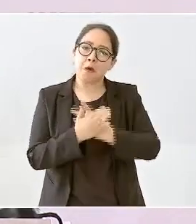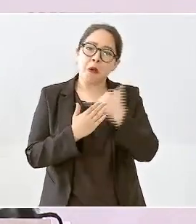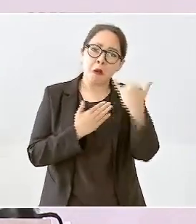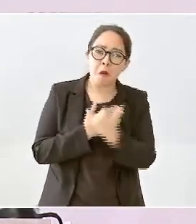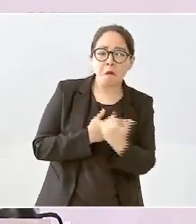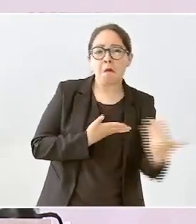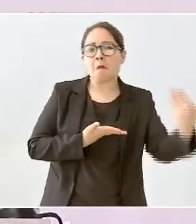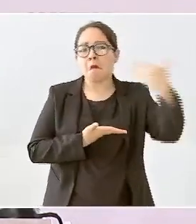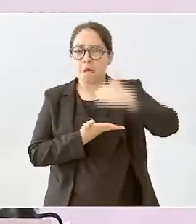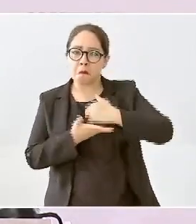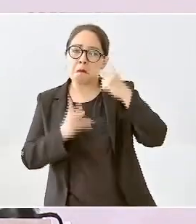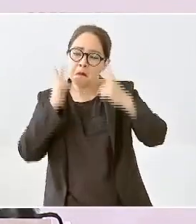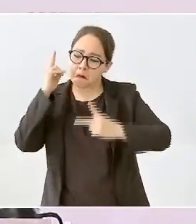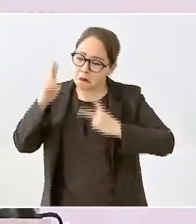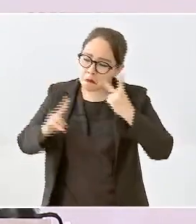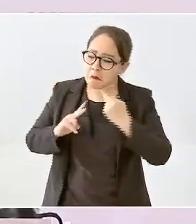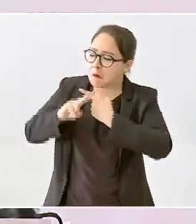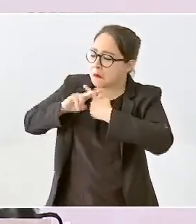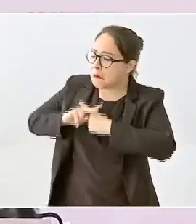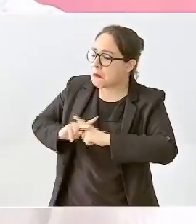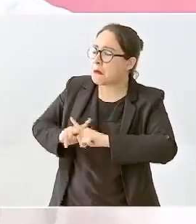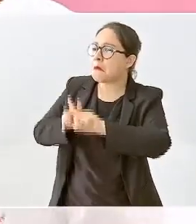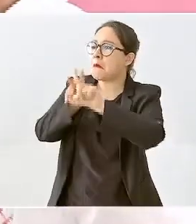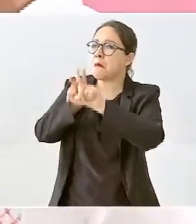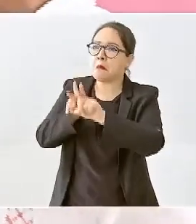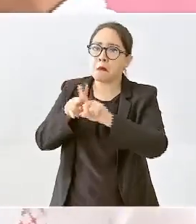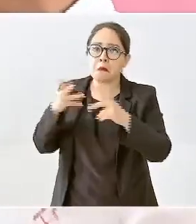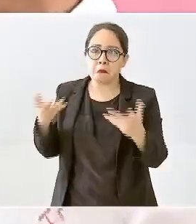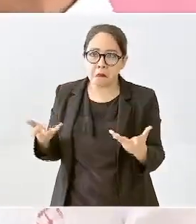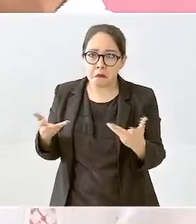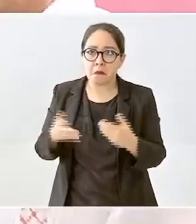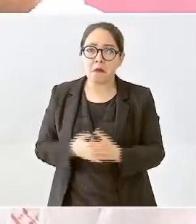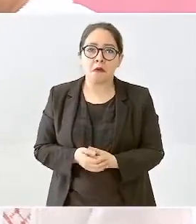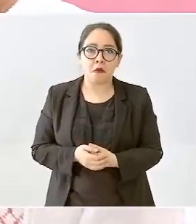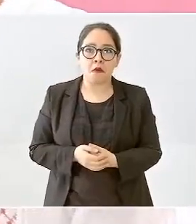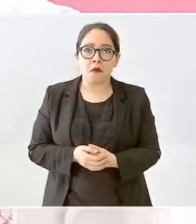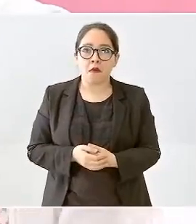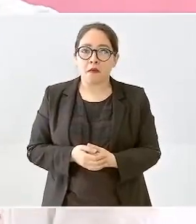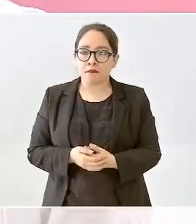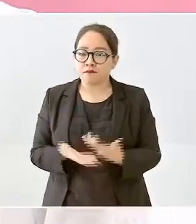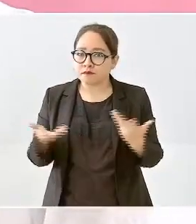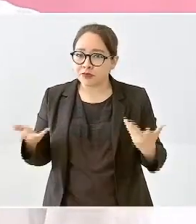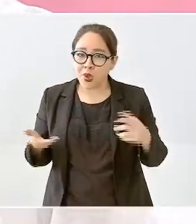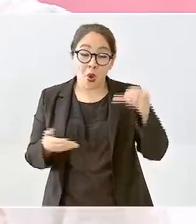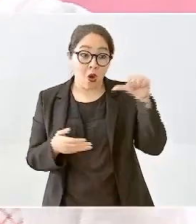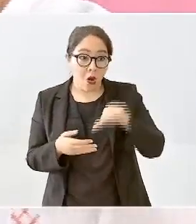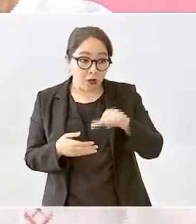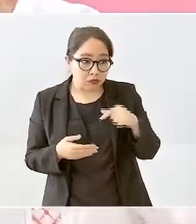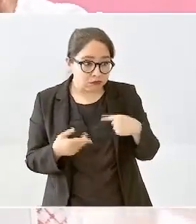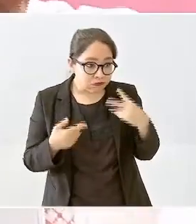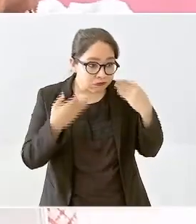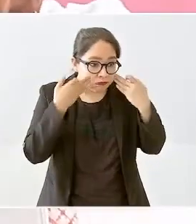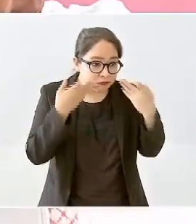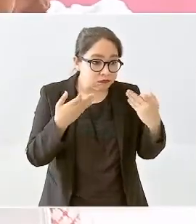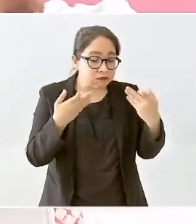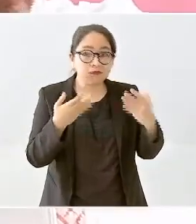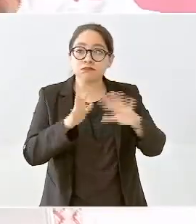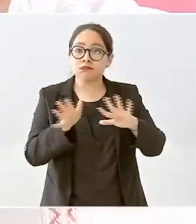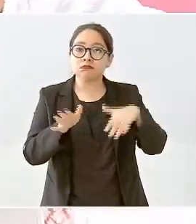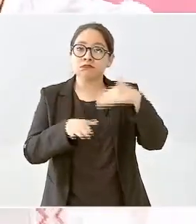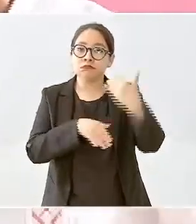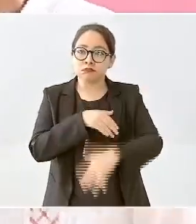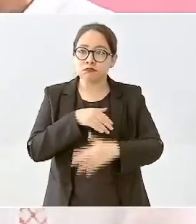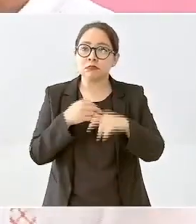proyecto en su arranque y hoy estamos viendo la conclusión de esta parte que